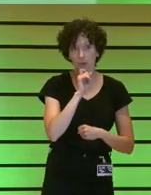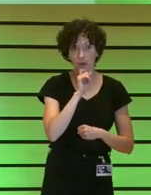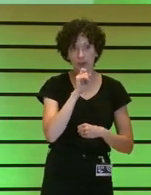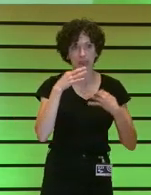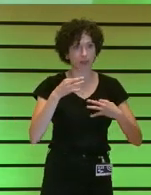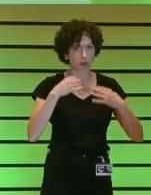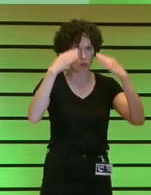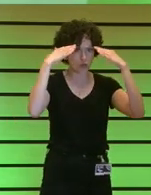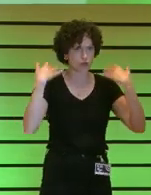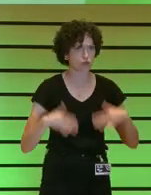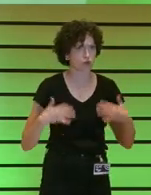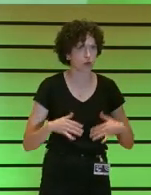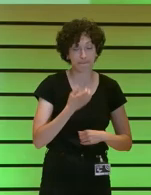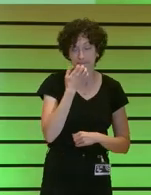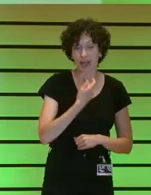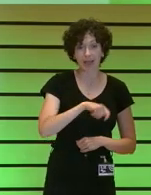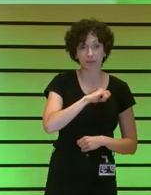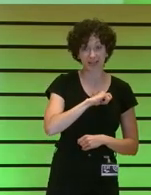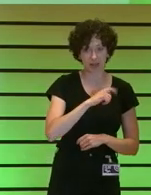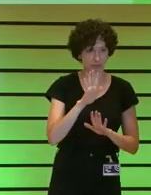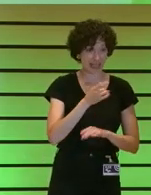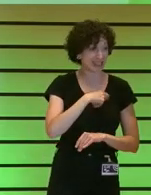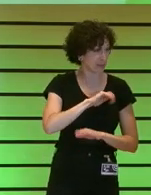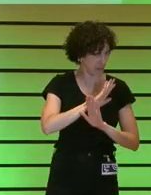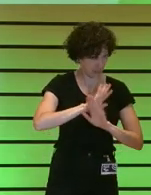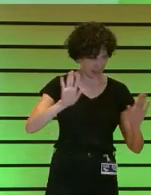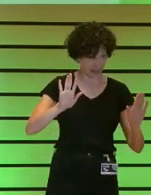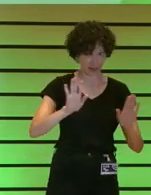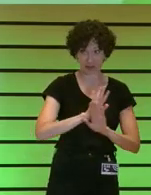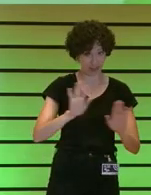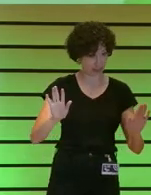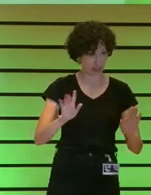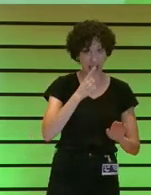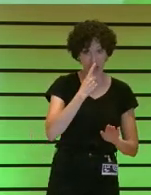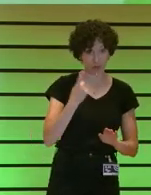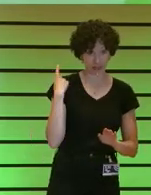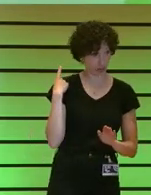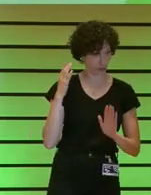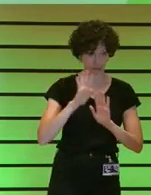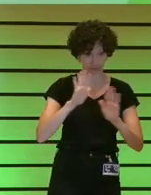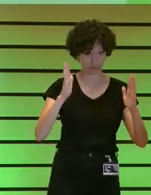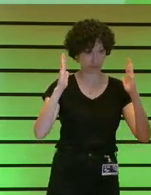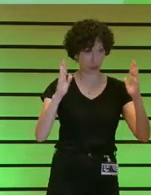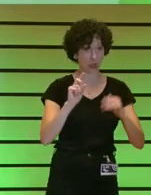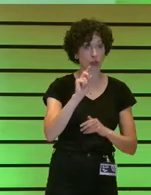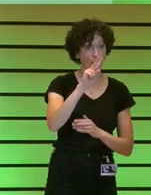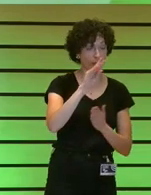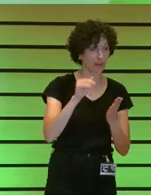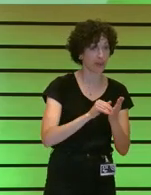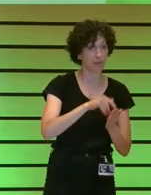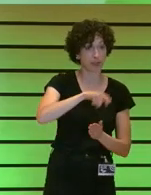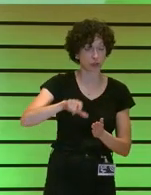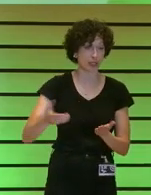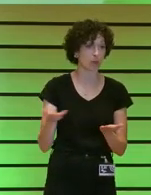a la cabeza en España el año pasado España solamente España solamente el año pasado 12.000 muertes